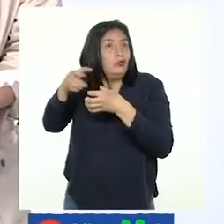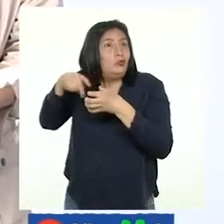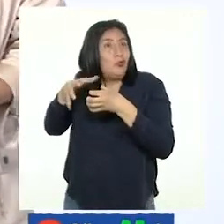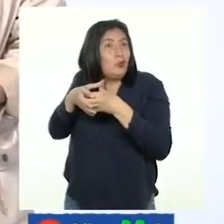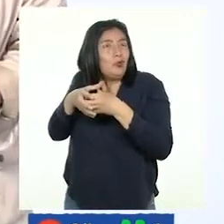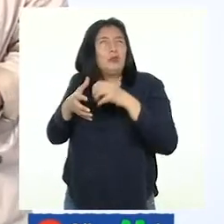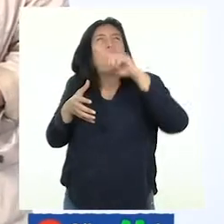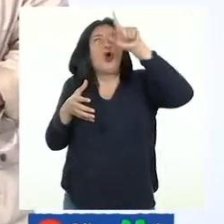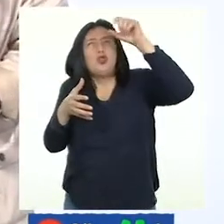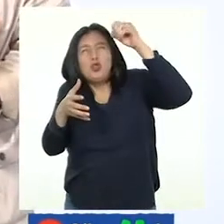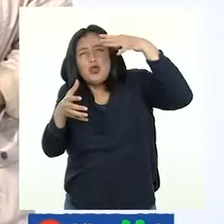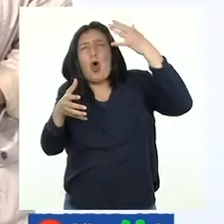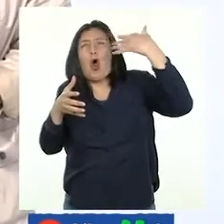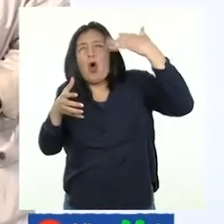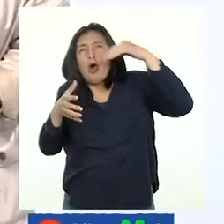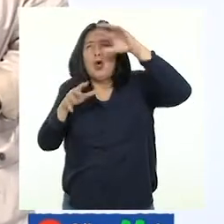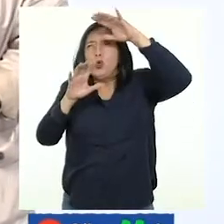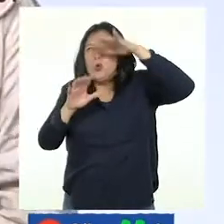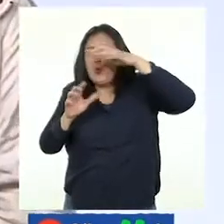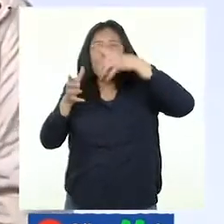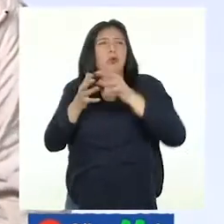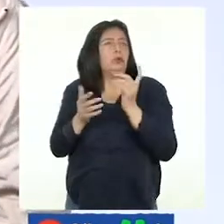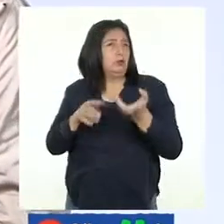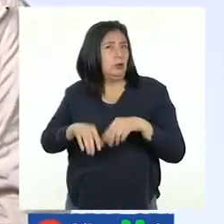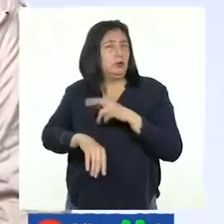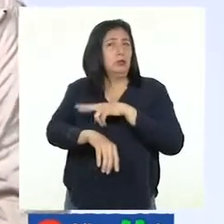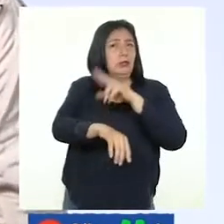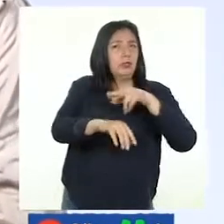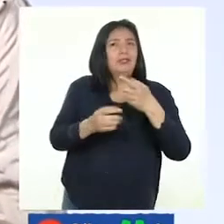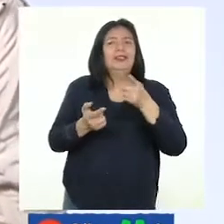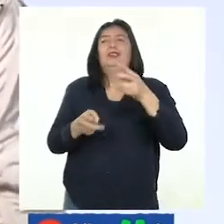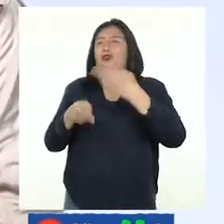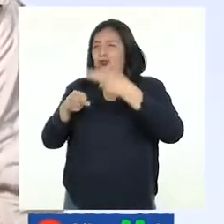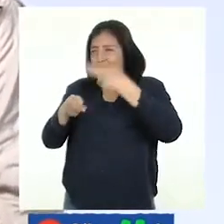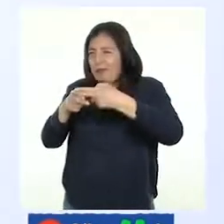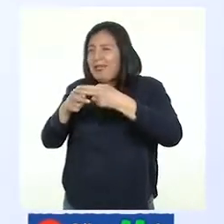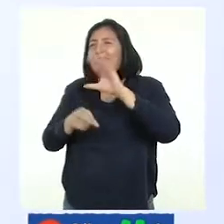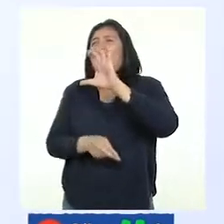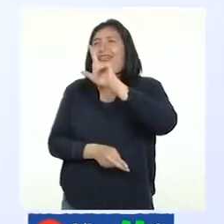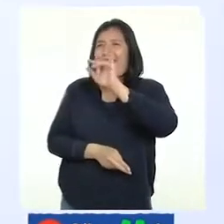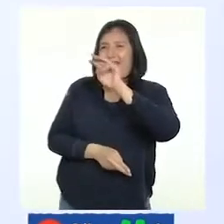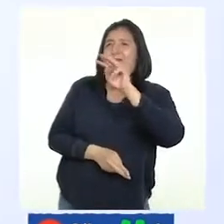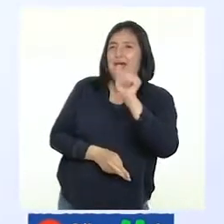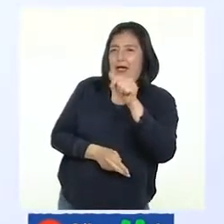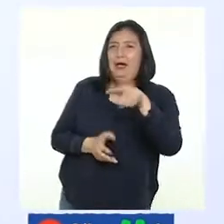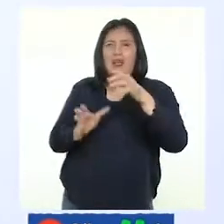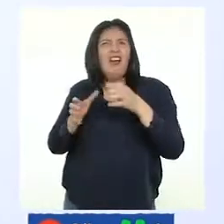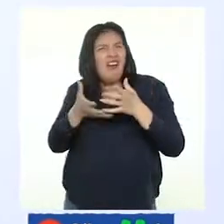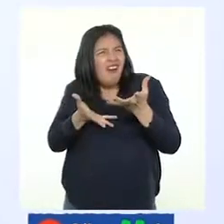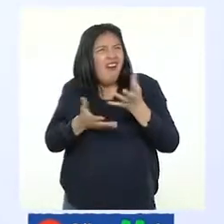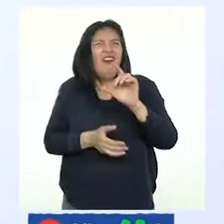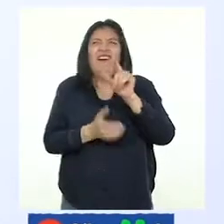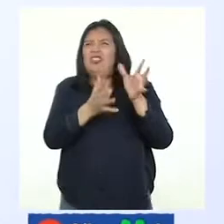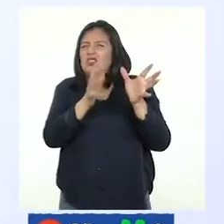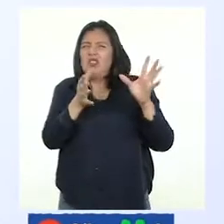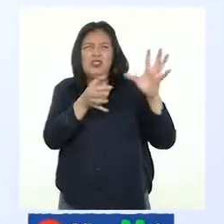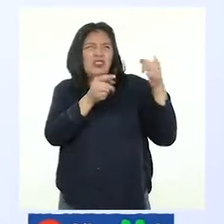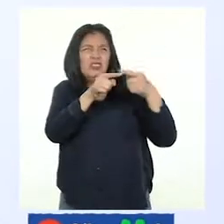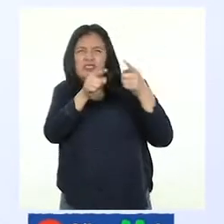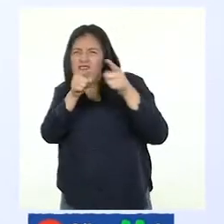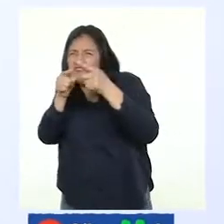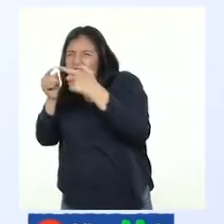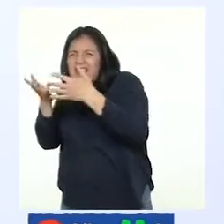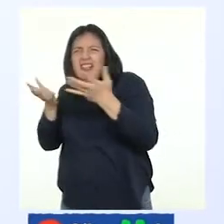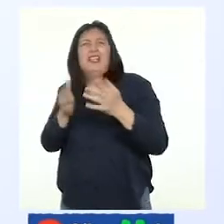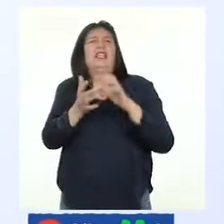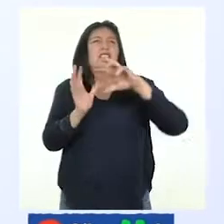condiciones atmosféricas de una zona o región es el clima. El clima es conjunto de